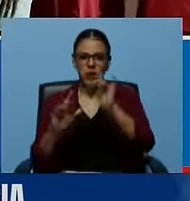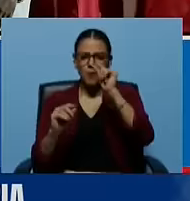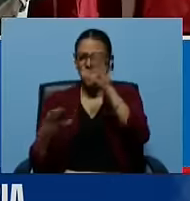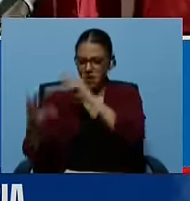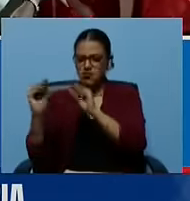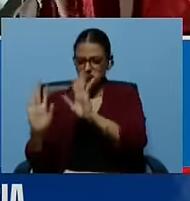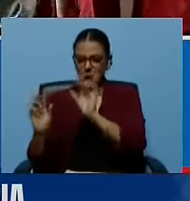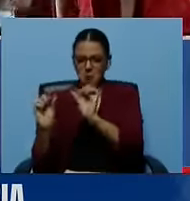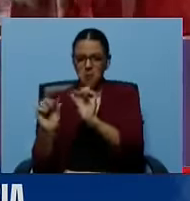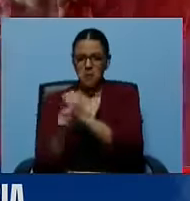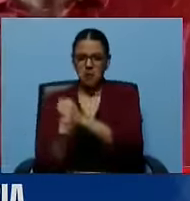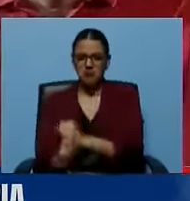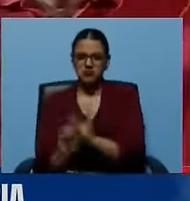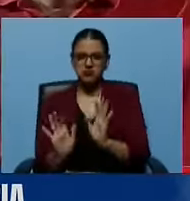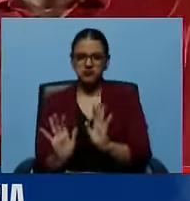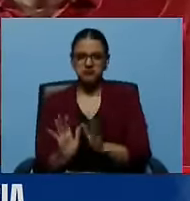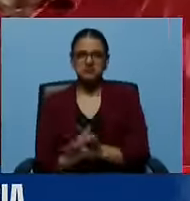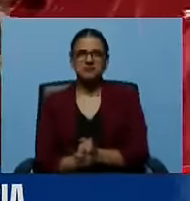Ya vamos a hablar.